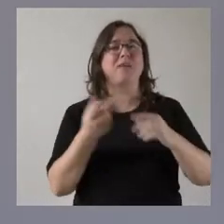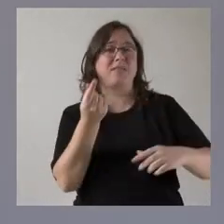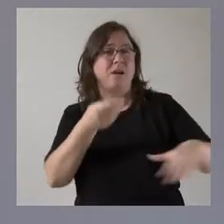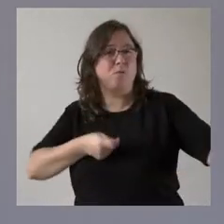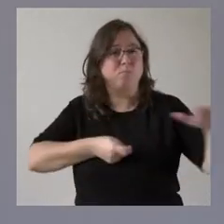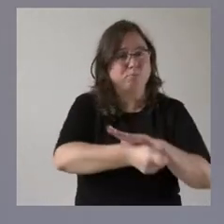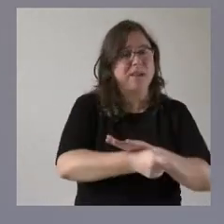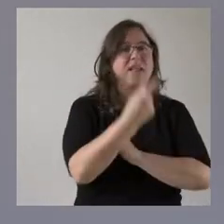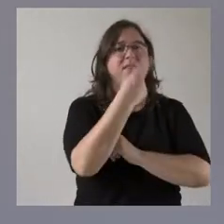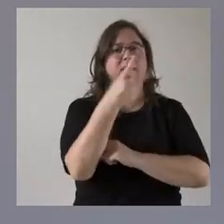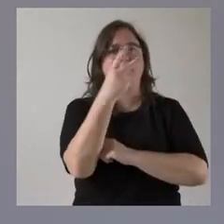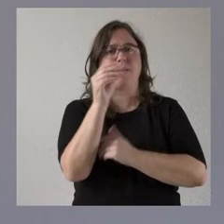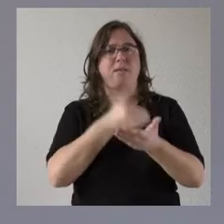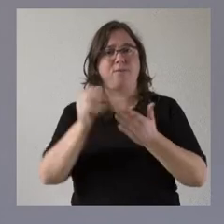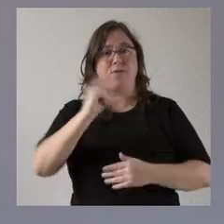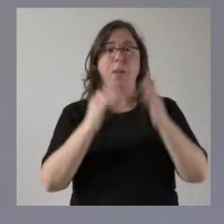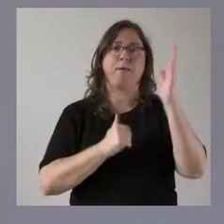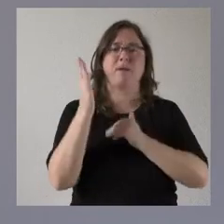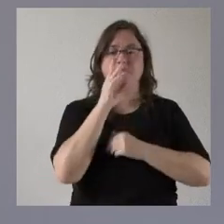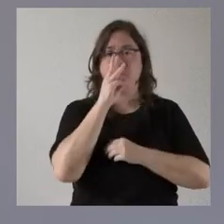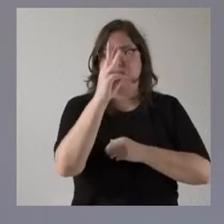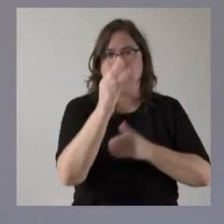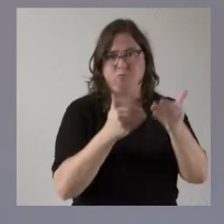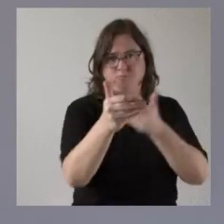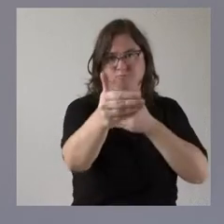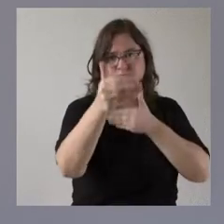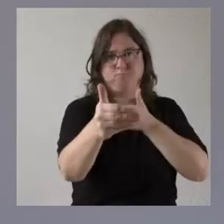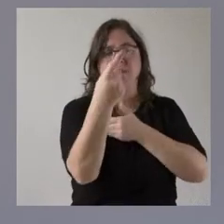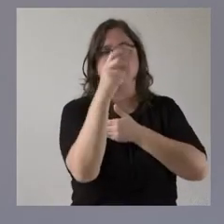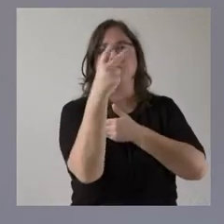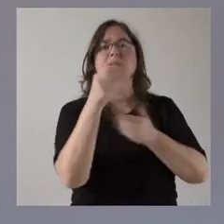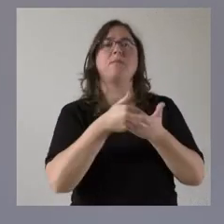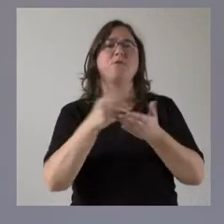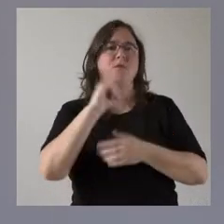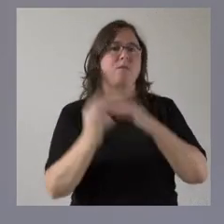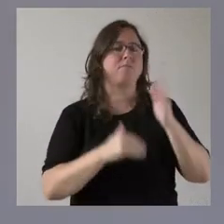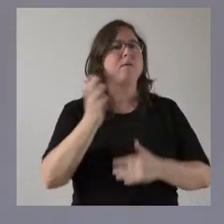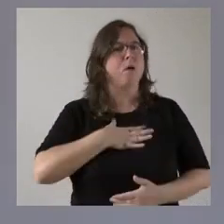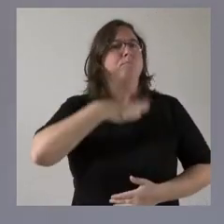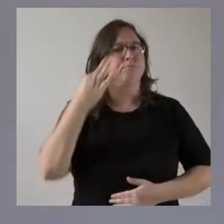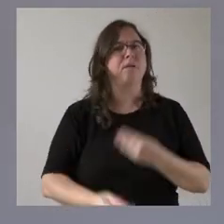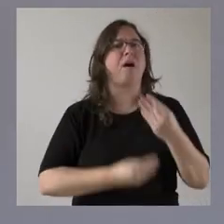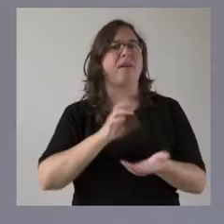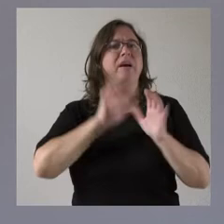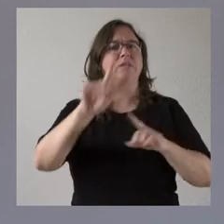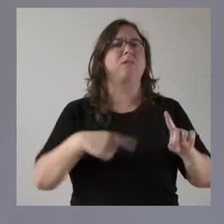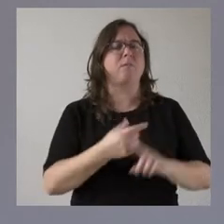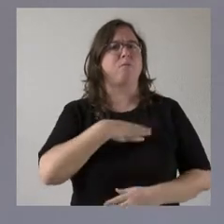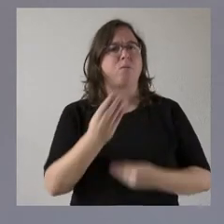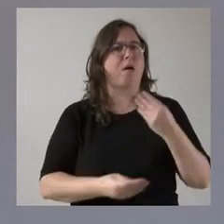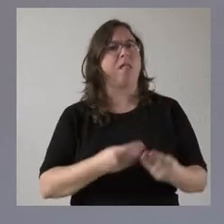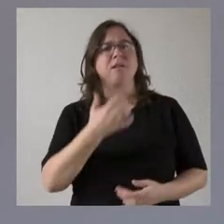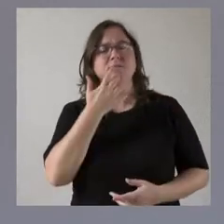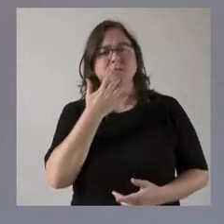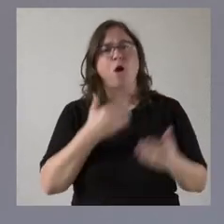120 millones de euros en los próximos tres años es la vía de lo que somos capaces de hacer en Castilla y león de lo que somos capaces por modernizar